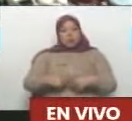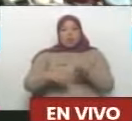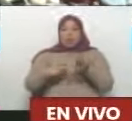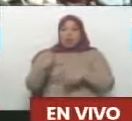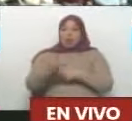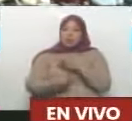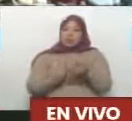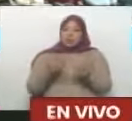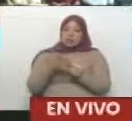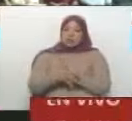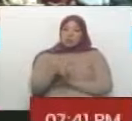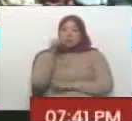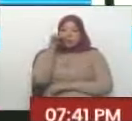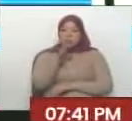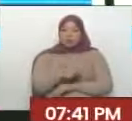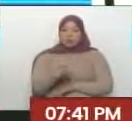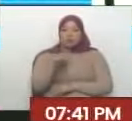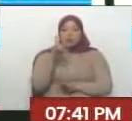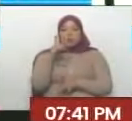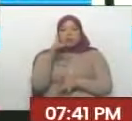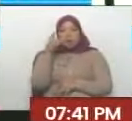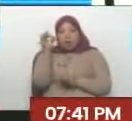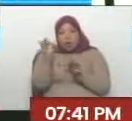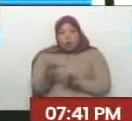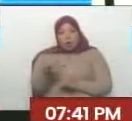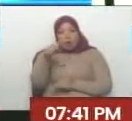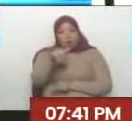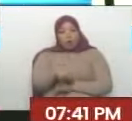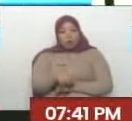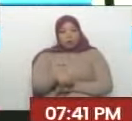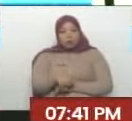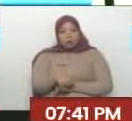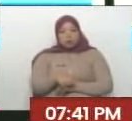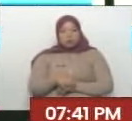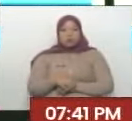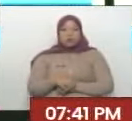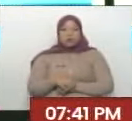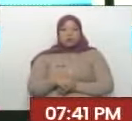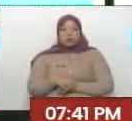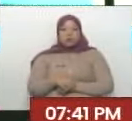crear. Lo que es cierto hoy por hoy,